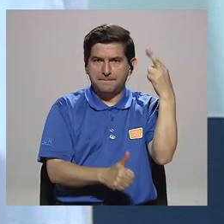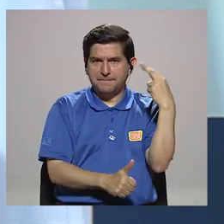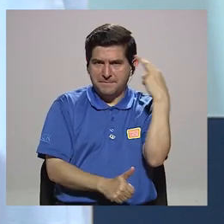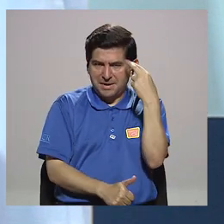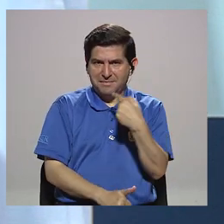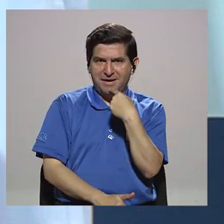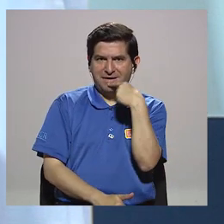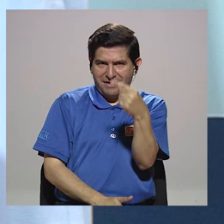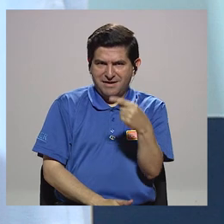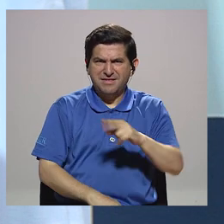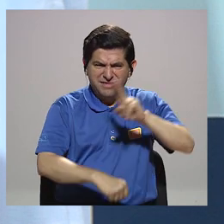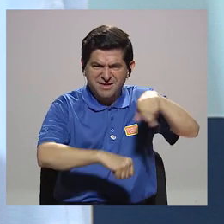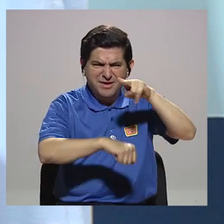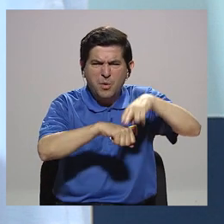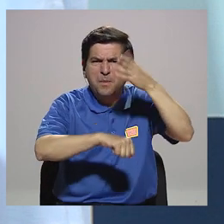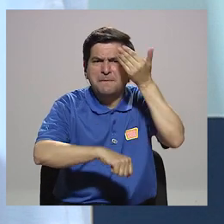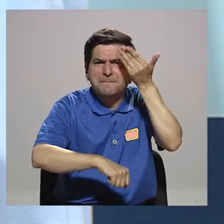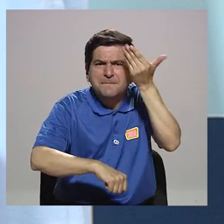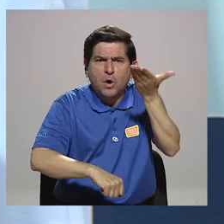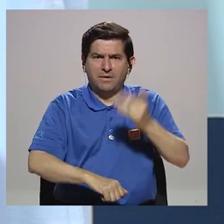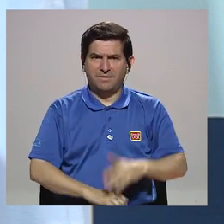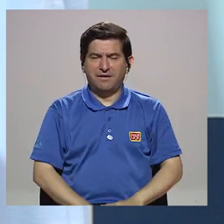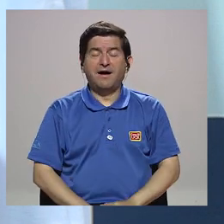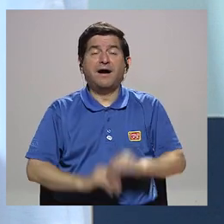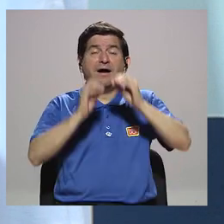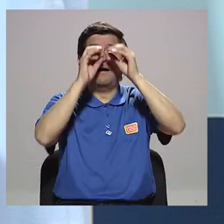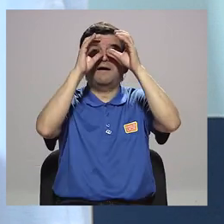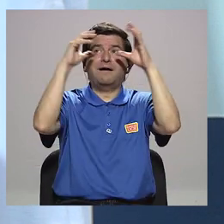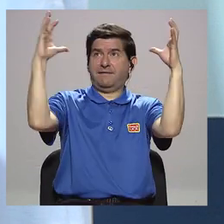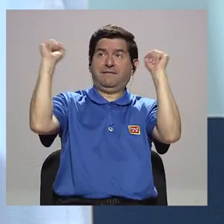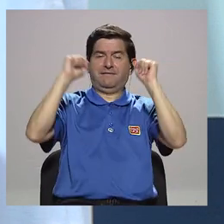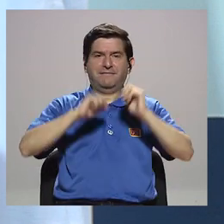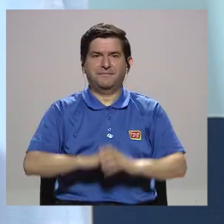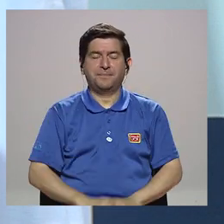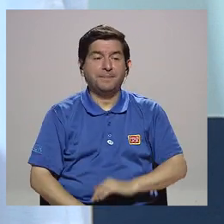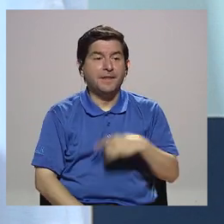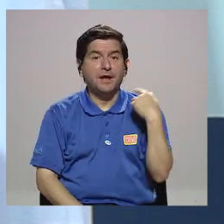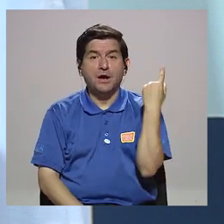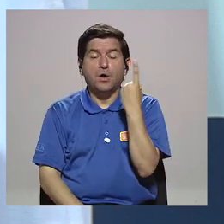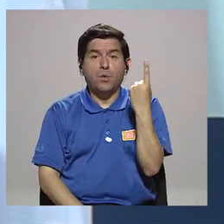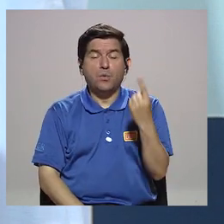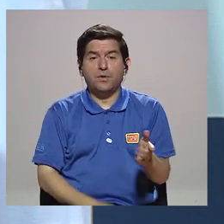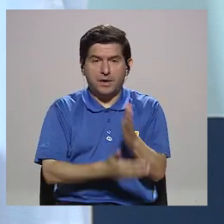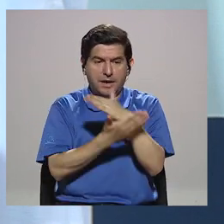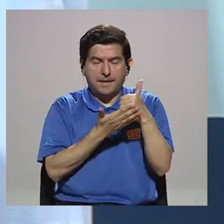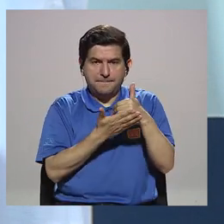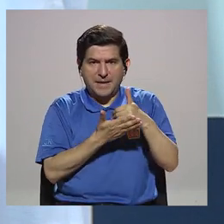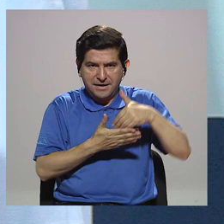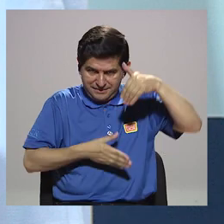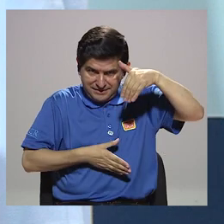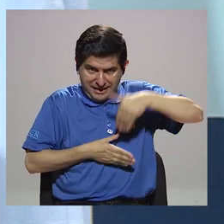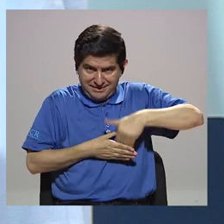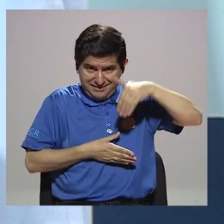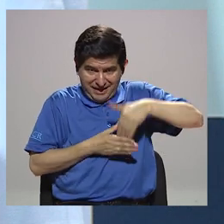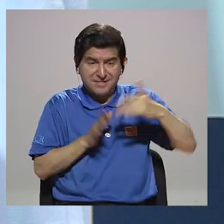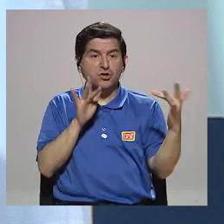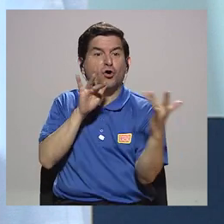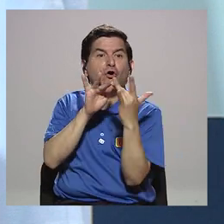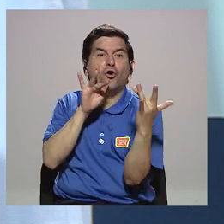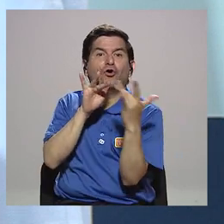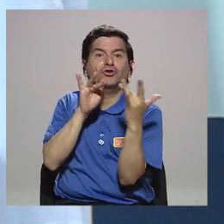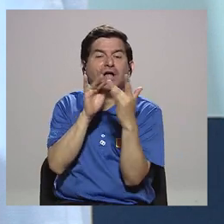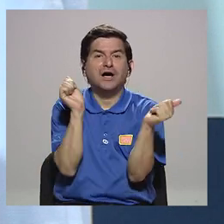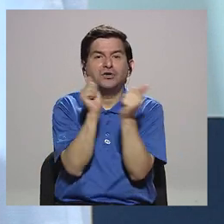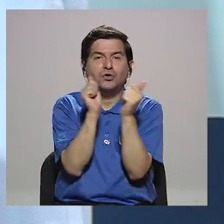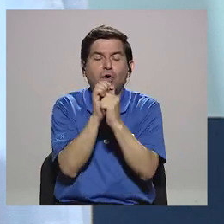primera causa que yo le digo, ¿por qué esa frecuencia? Bueno, porque hay que imaginarse que el único órgano interno que está